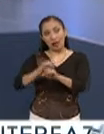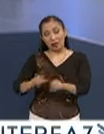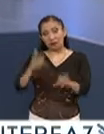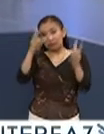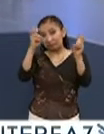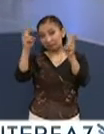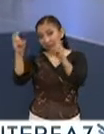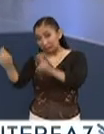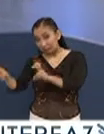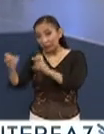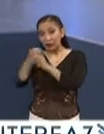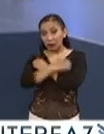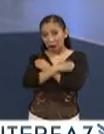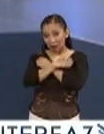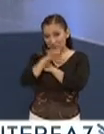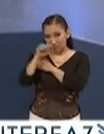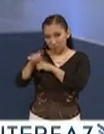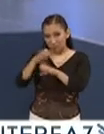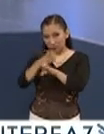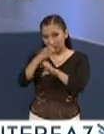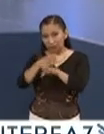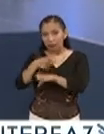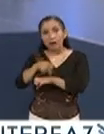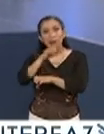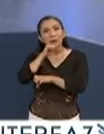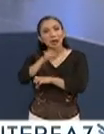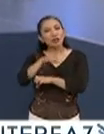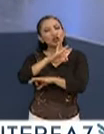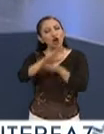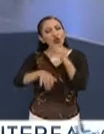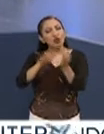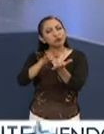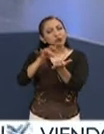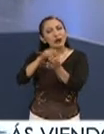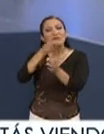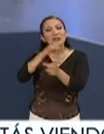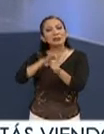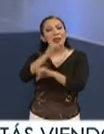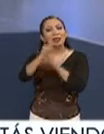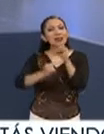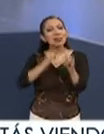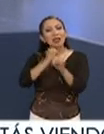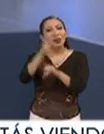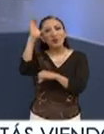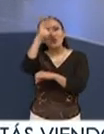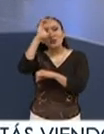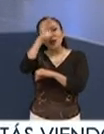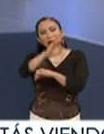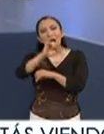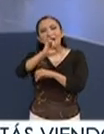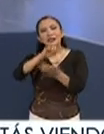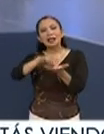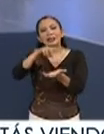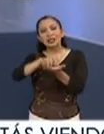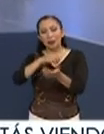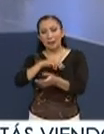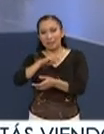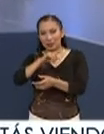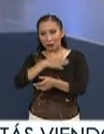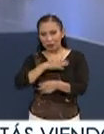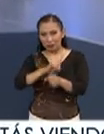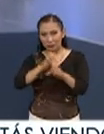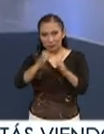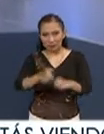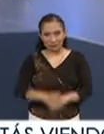sobre el sector educativo de ese estado, pero también nos tiene todos los detalles del Festival Internacional de Cultura Saltillo. Mildred, muy buenos días,